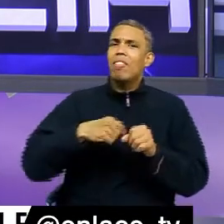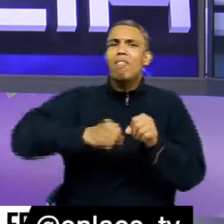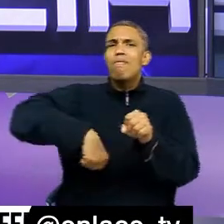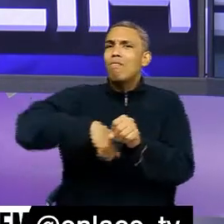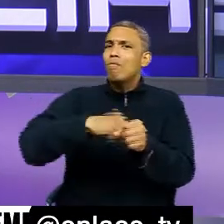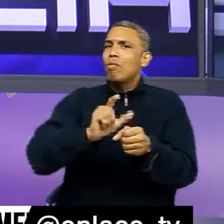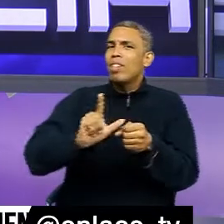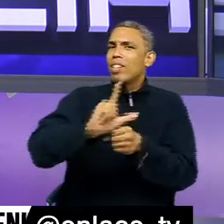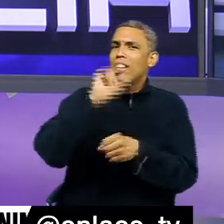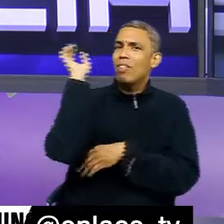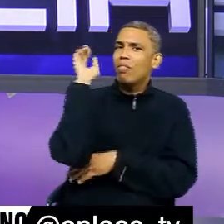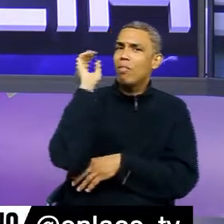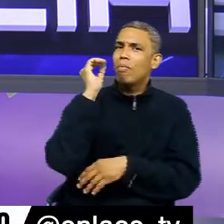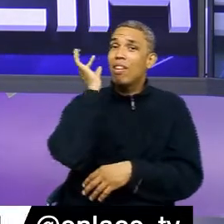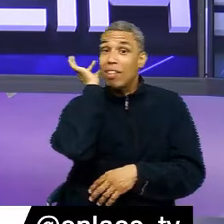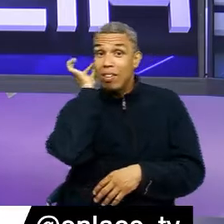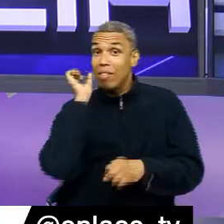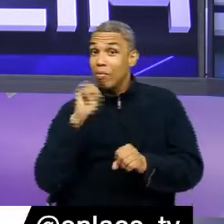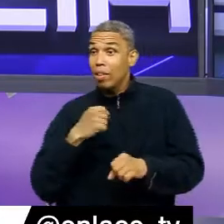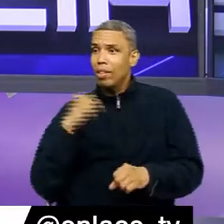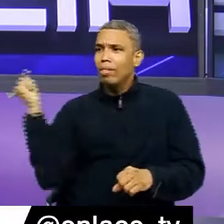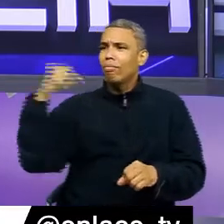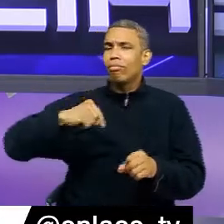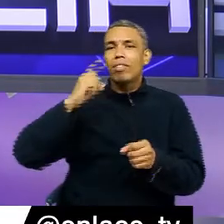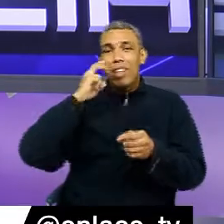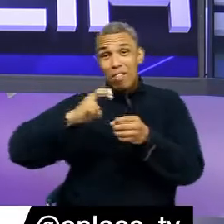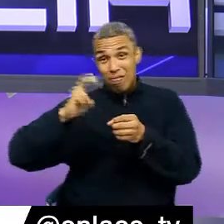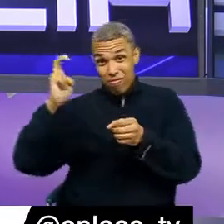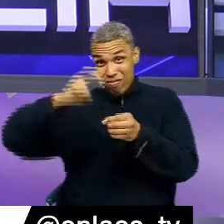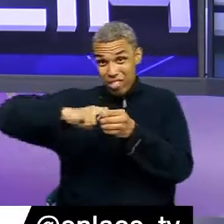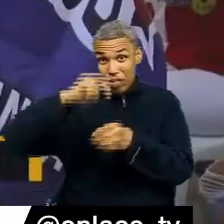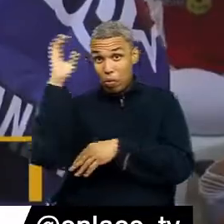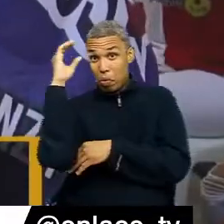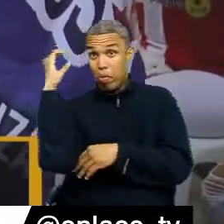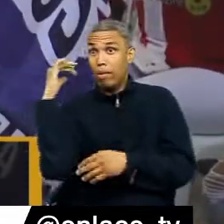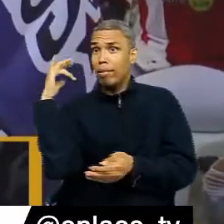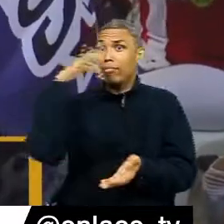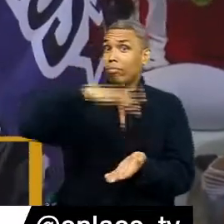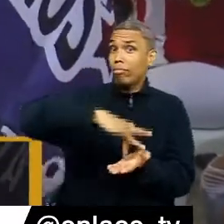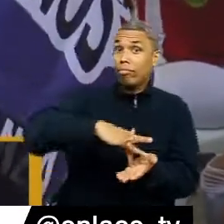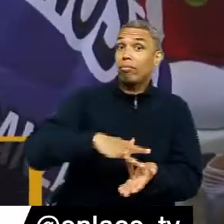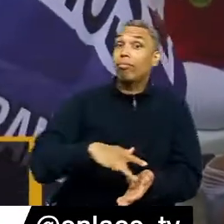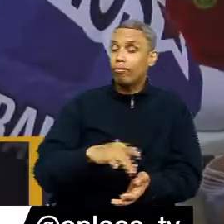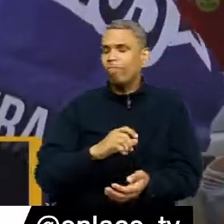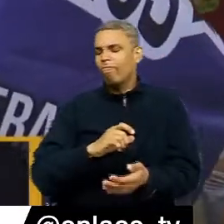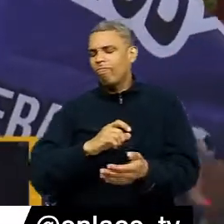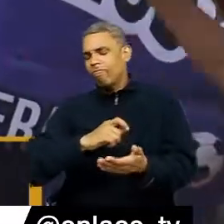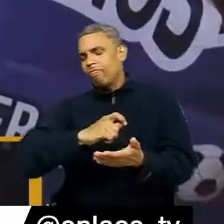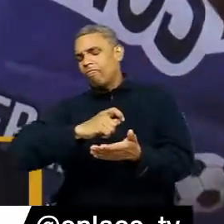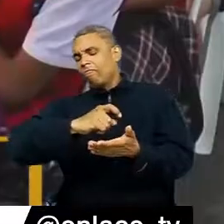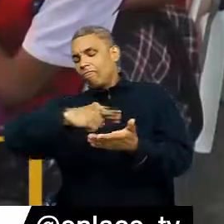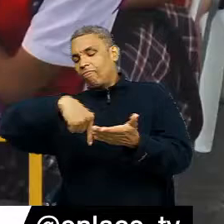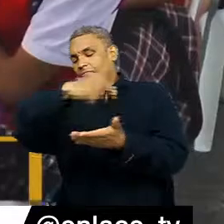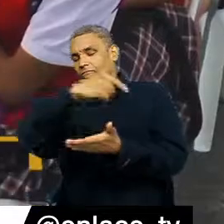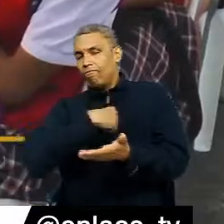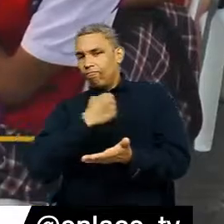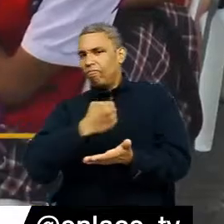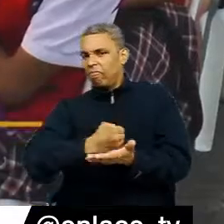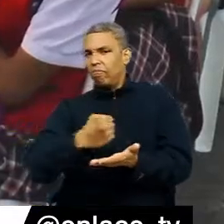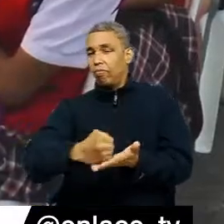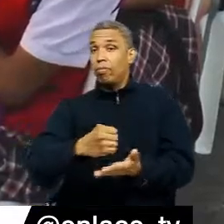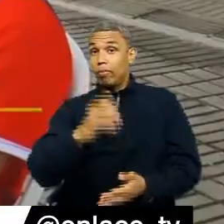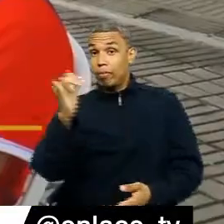DIMAYOR estuvo en Barranca Bermeja ratificando esta buena nueva para el balompié local. Este ramillete de campeonas hizo presencia en la plaza cívica, sus